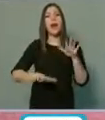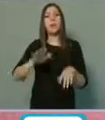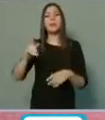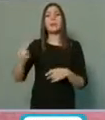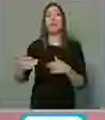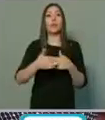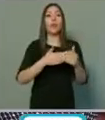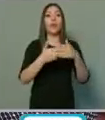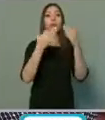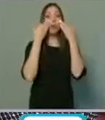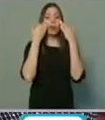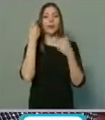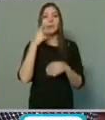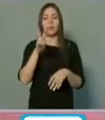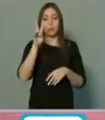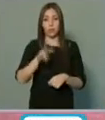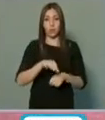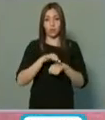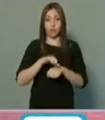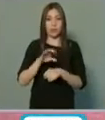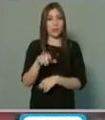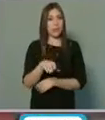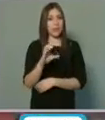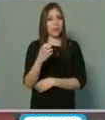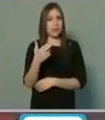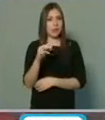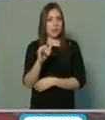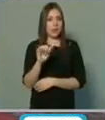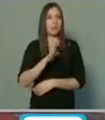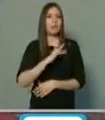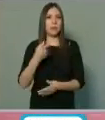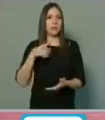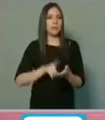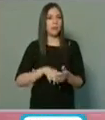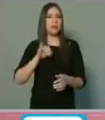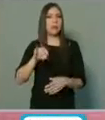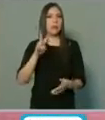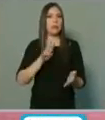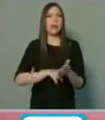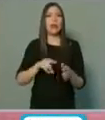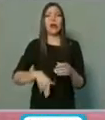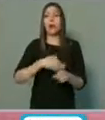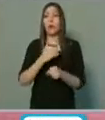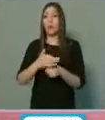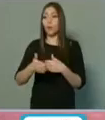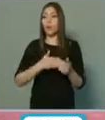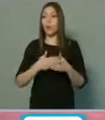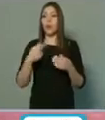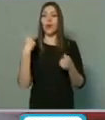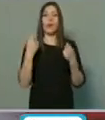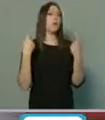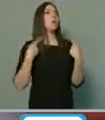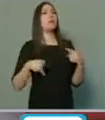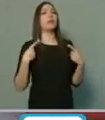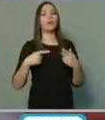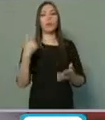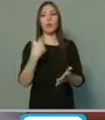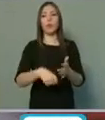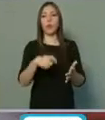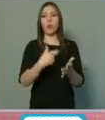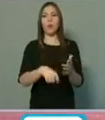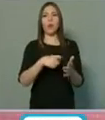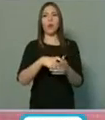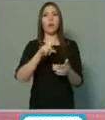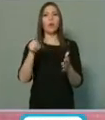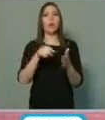Aquí realmente la chía tiene mucho valor. Pero ¿qué es lo que pasa? Como se ha puesto de moda, la gente la va y la compra en